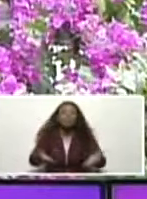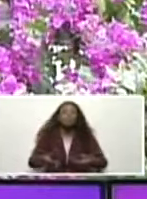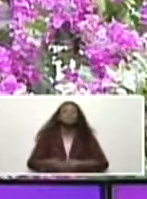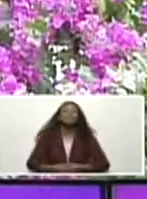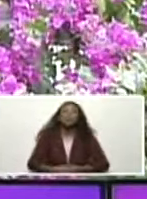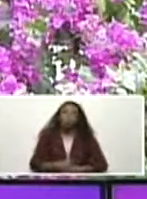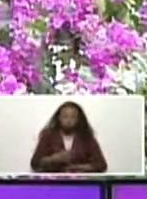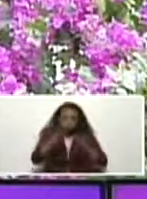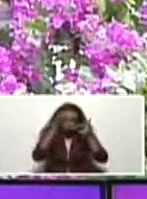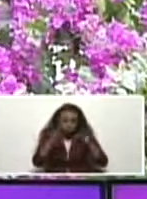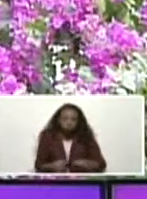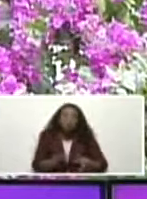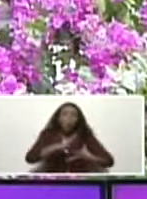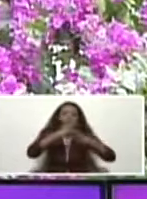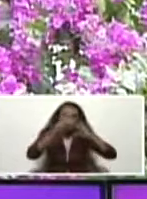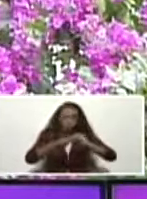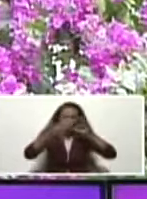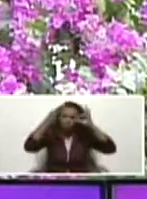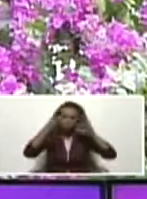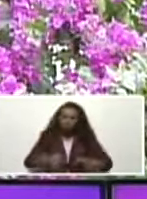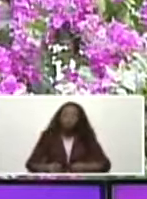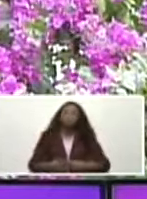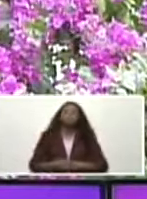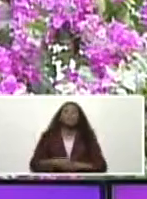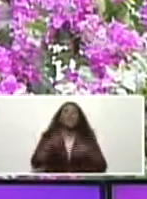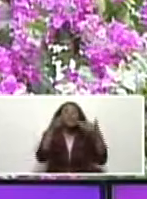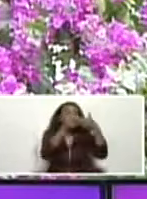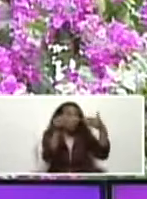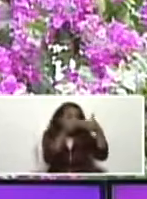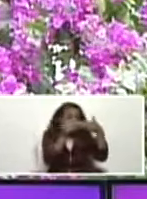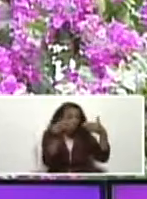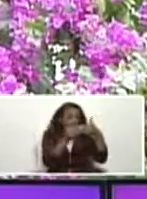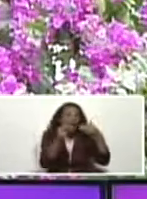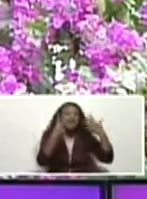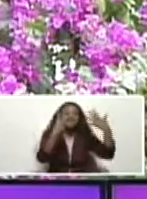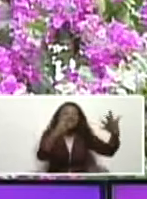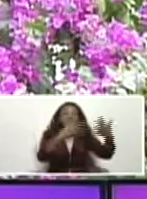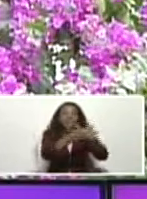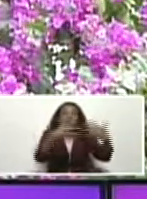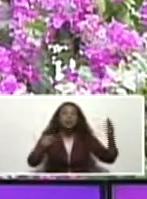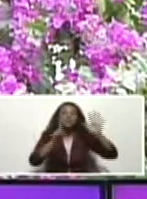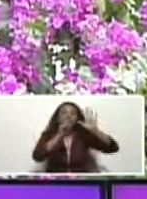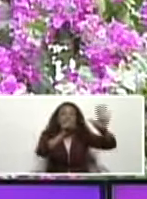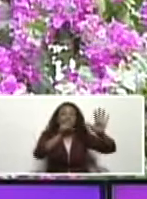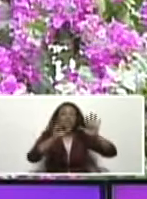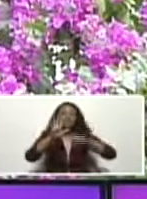lo correspondiente en dólares a